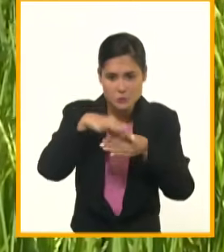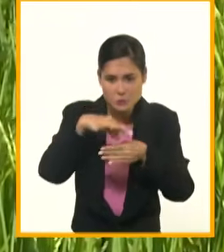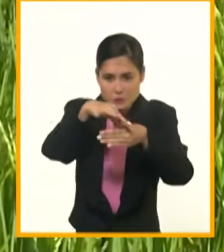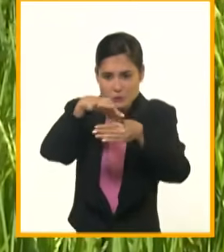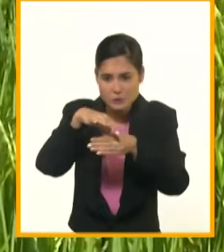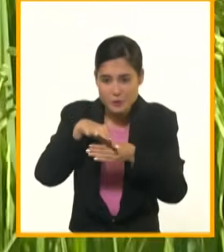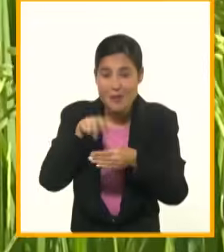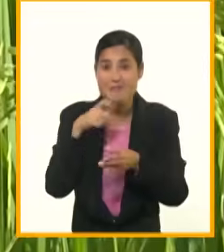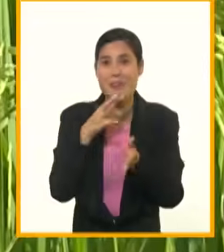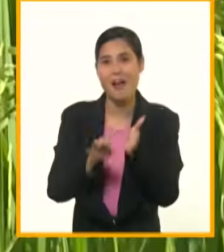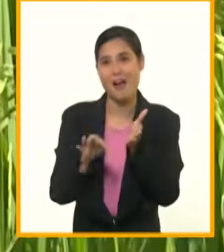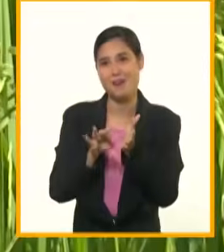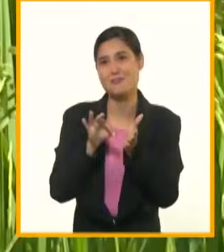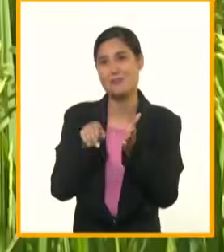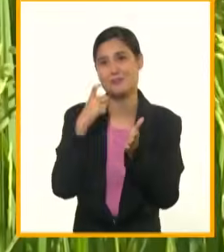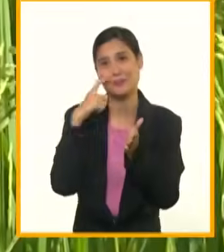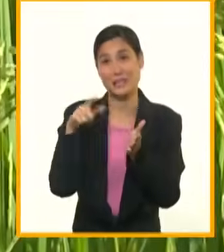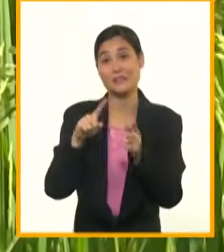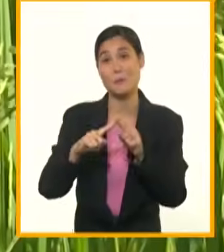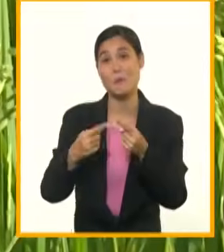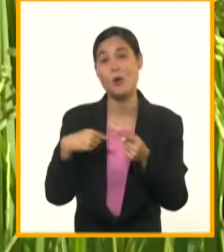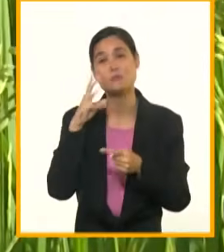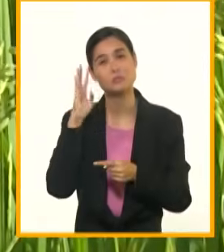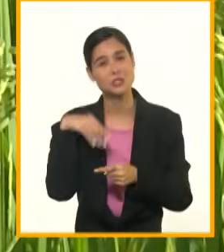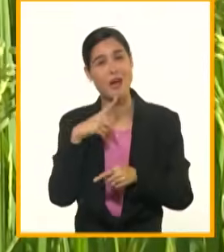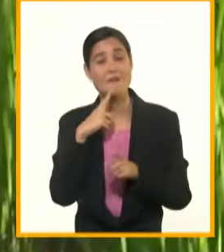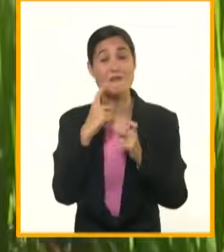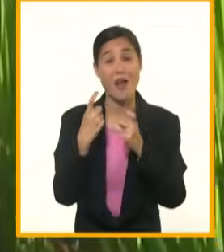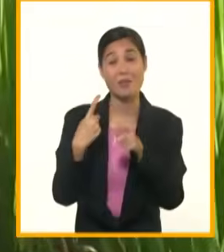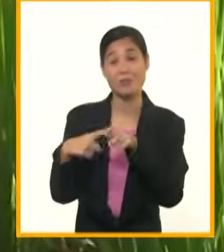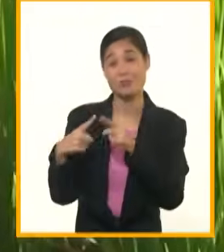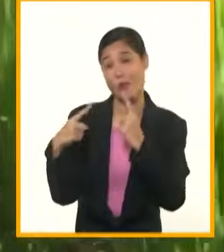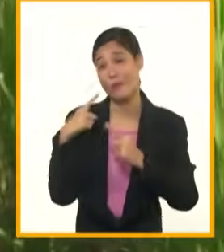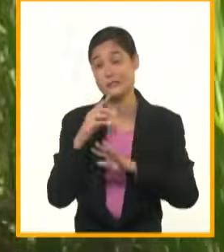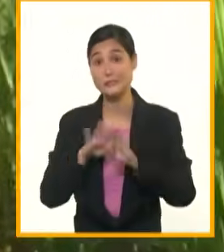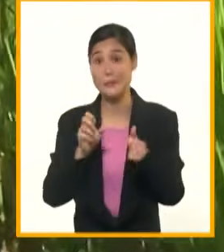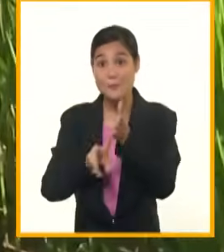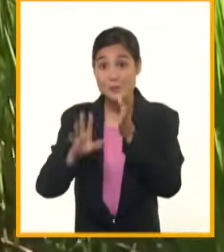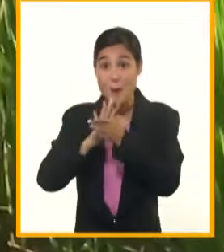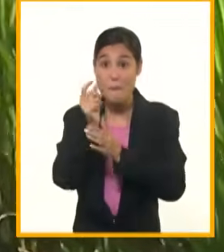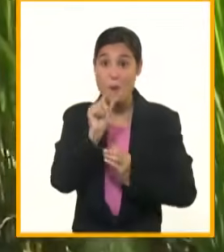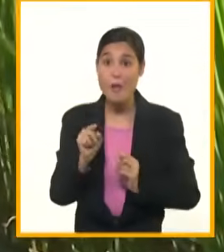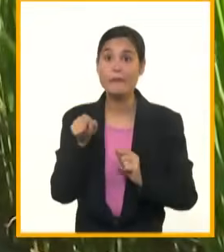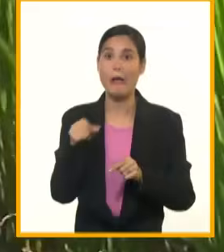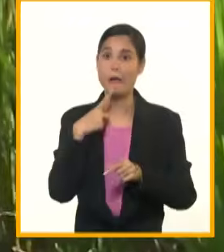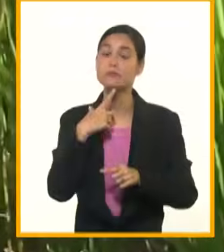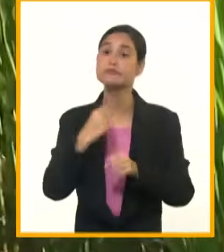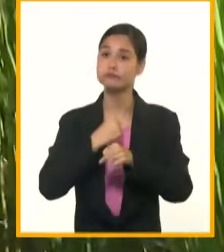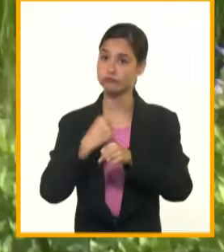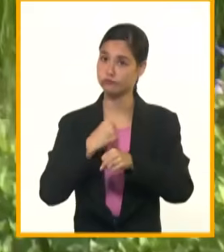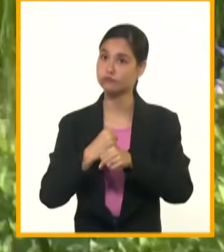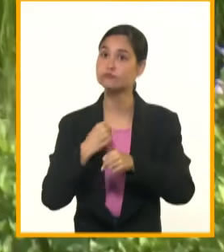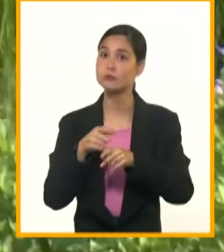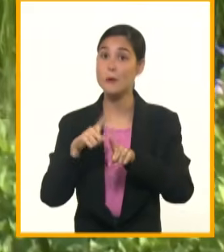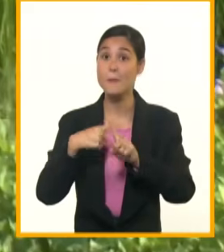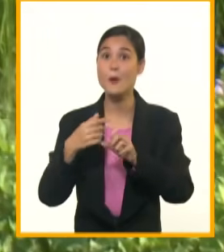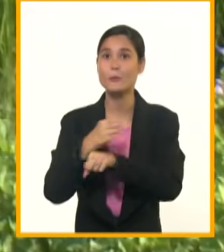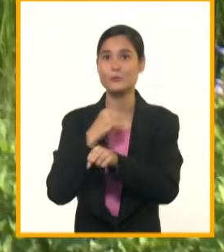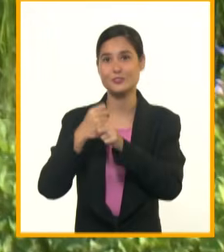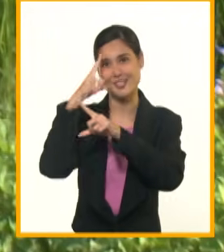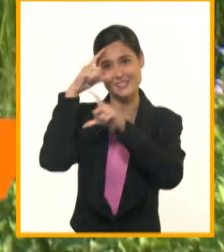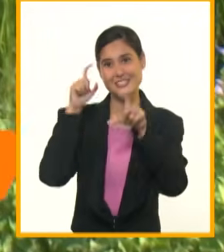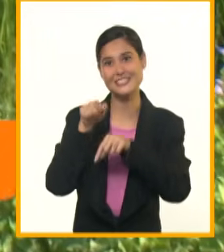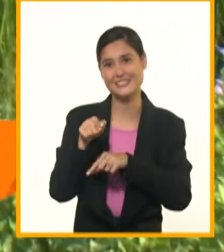arroz. Ante el déficit nacional de grano, Mayabeque ha potenciado su siembra con el apoyo de la ciencia. A raíz de que nosotros